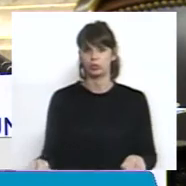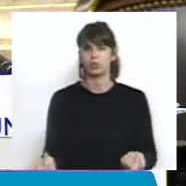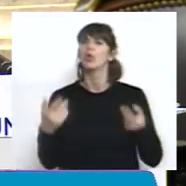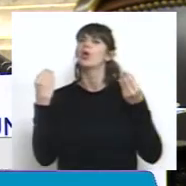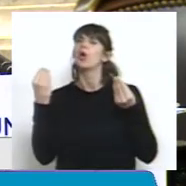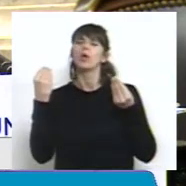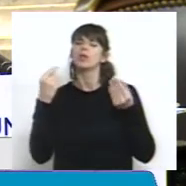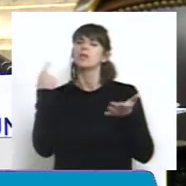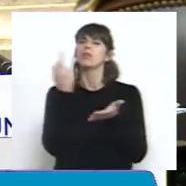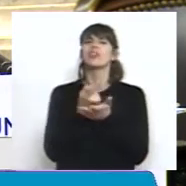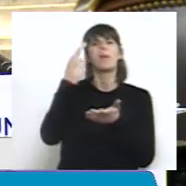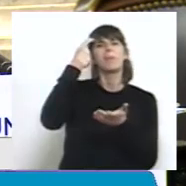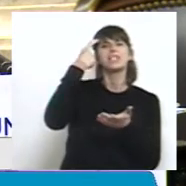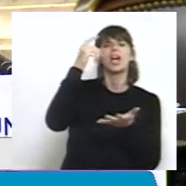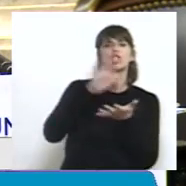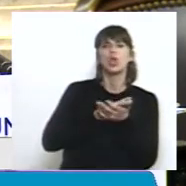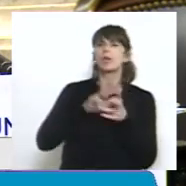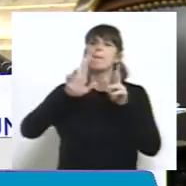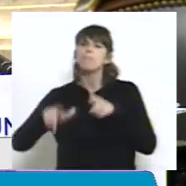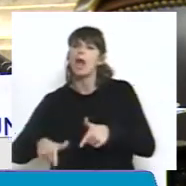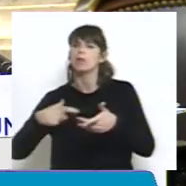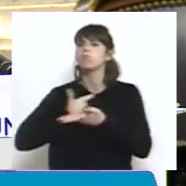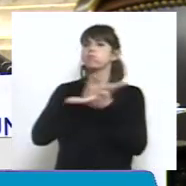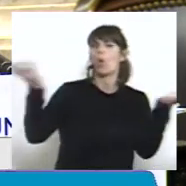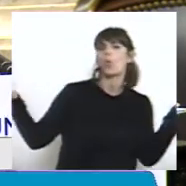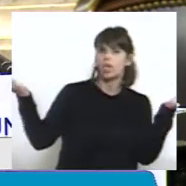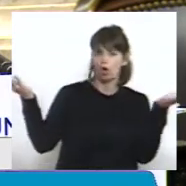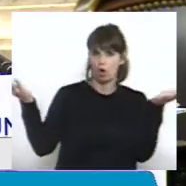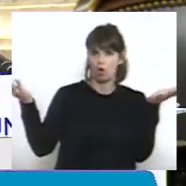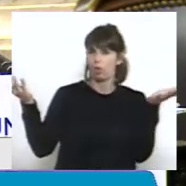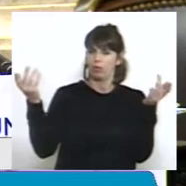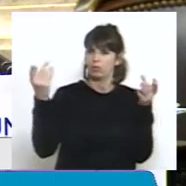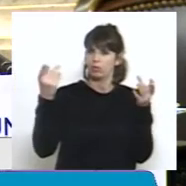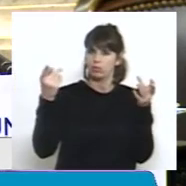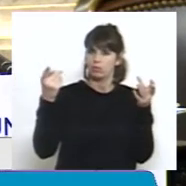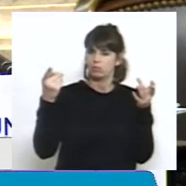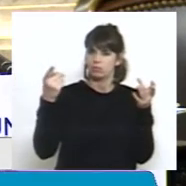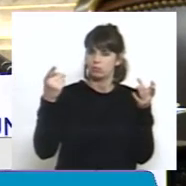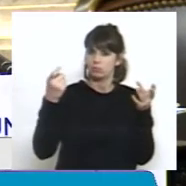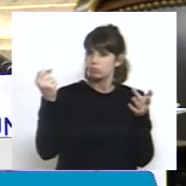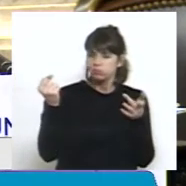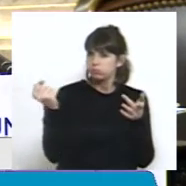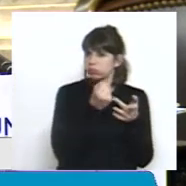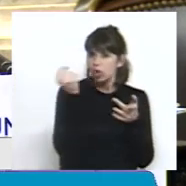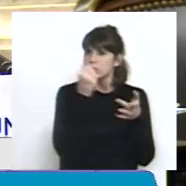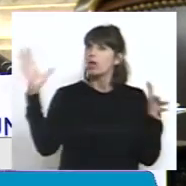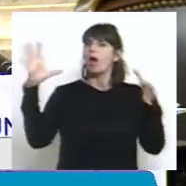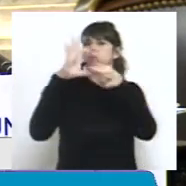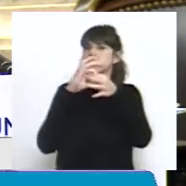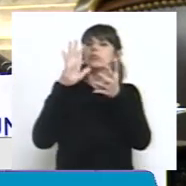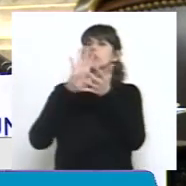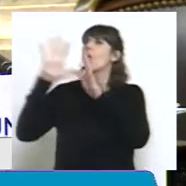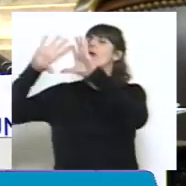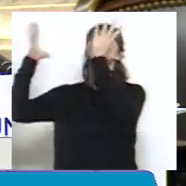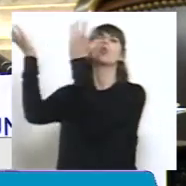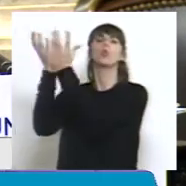políticas públicas, en escenarios locales, sin tener en cuenta lo que pasa en el resto del mundo. Y estos días